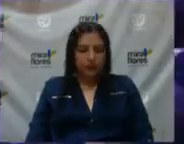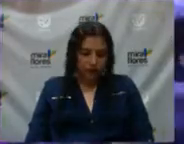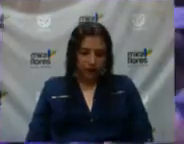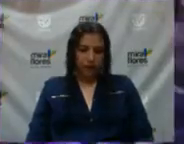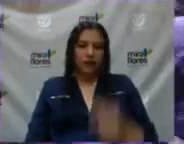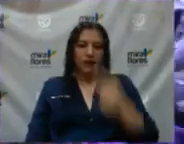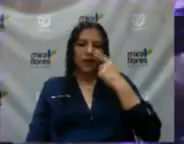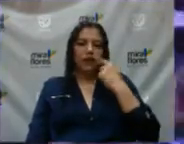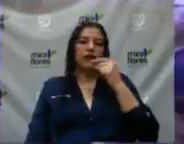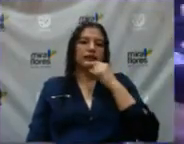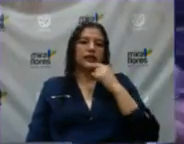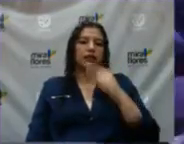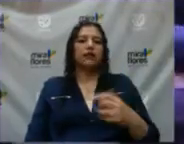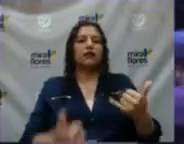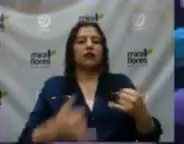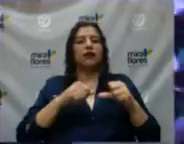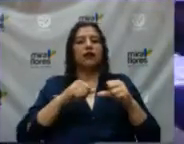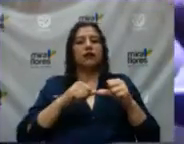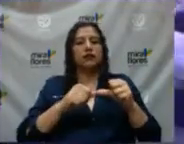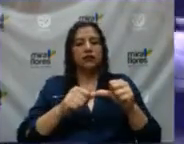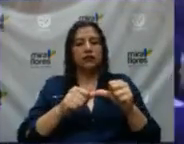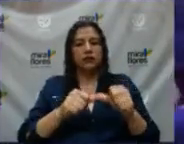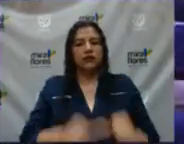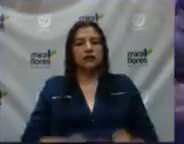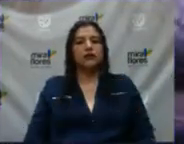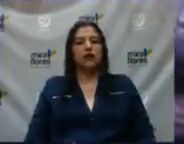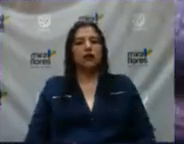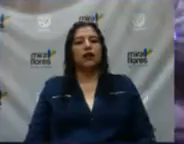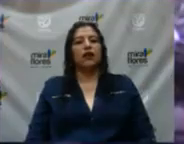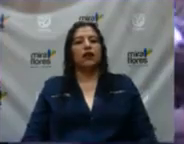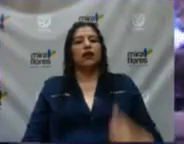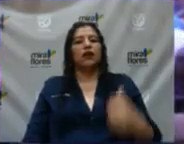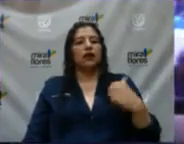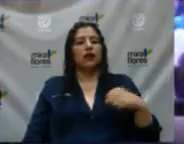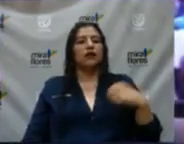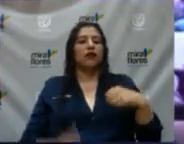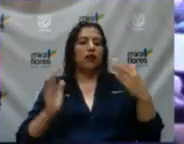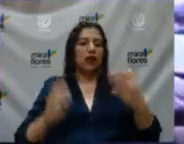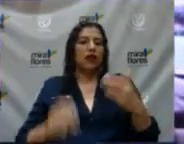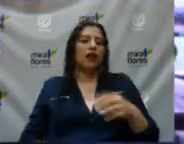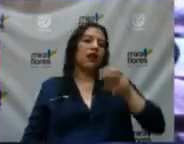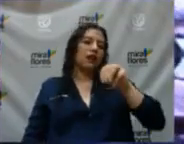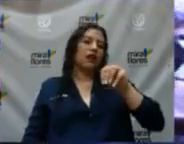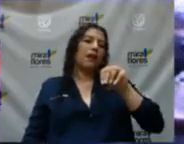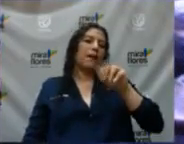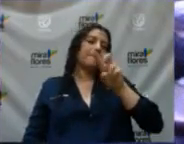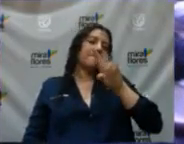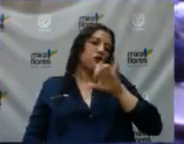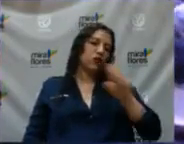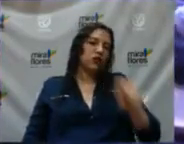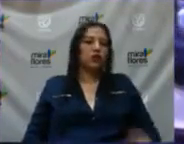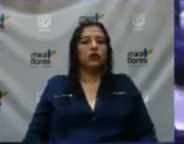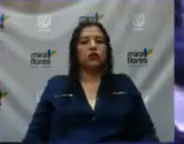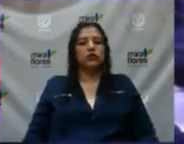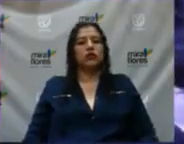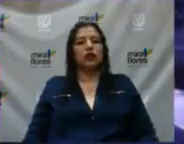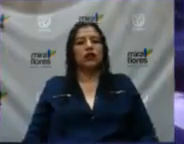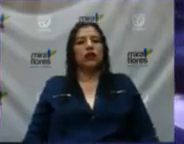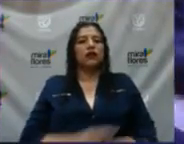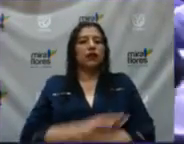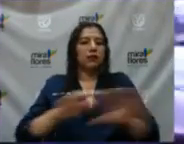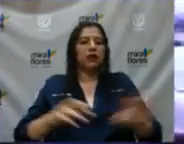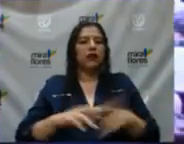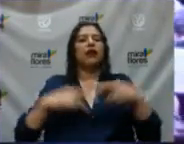Señoras y señores, a continuación, el señor alcalde de Miraflores, doctor Jorge Muñoz Wells, levantará la